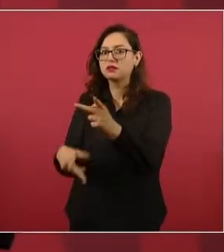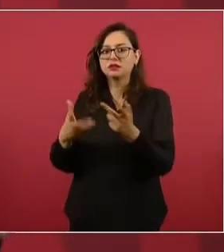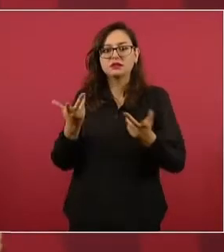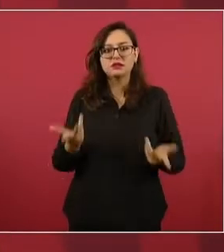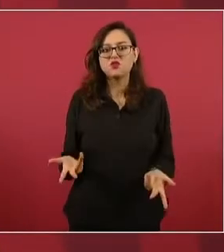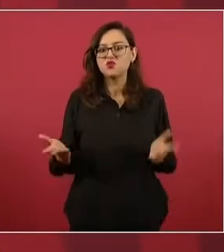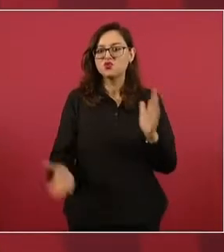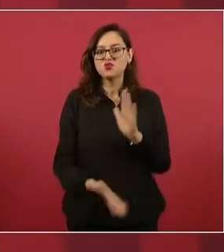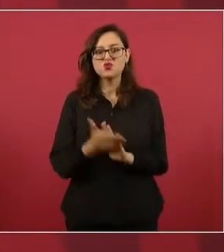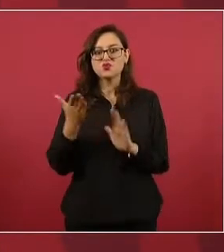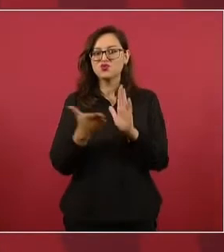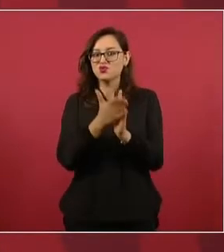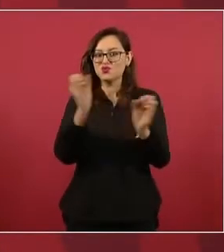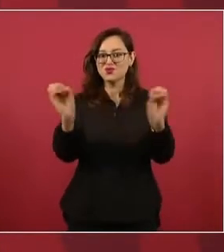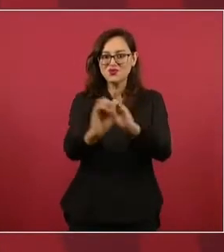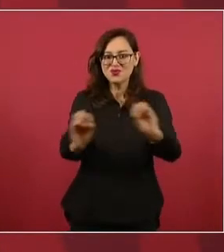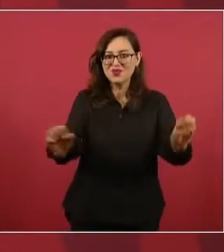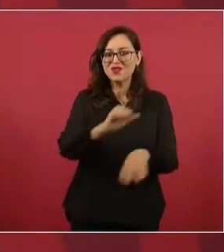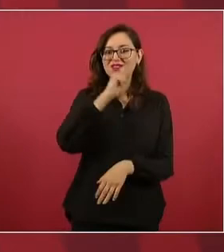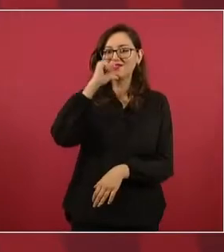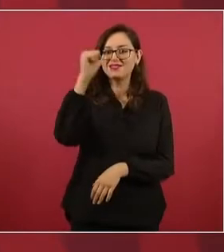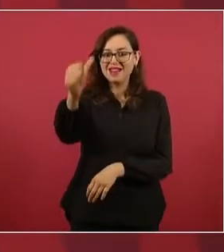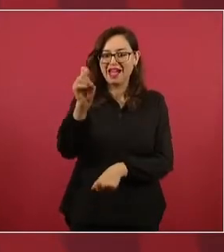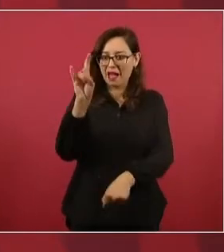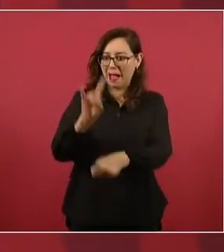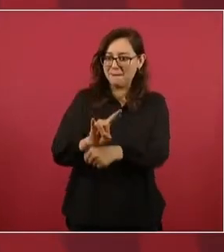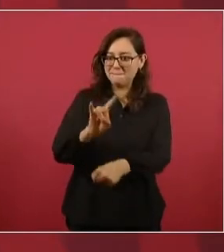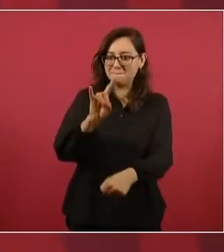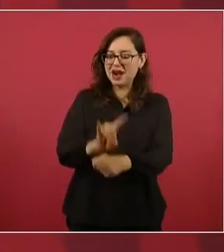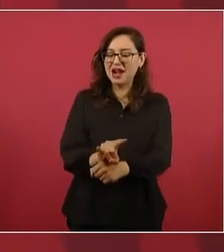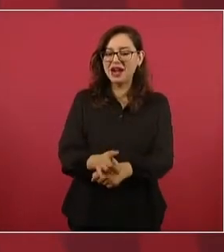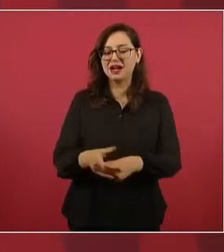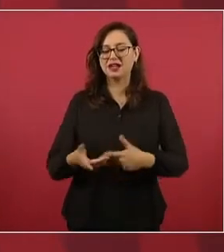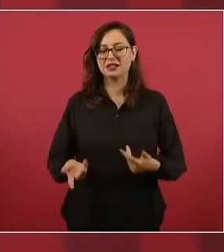hechos en